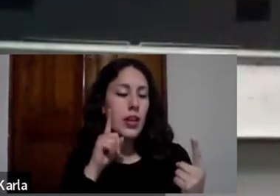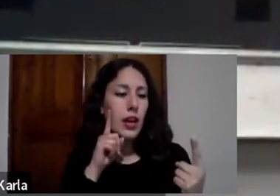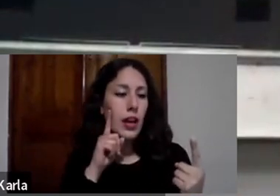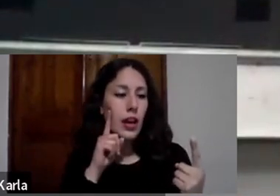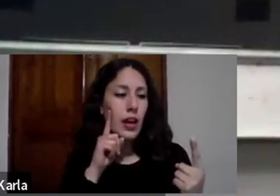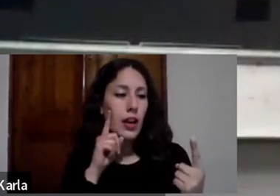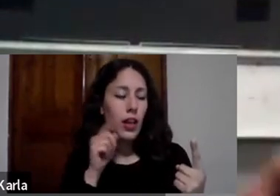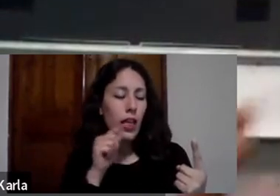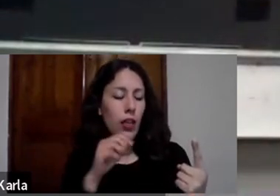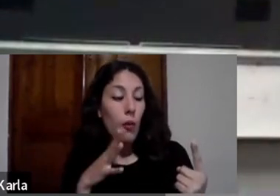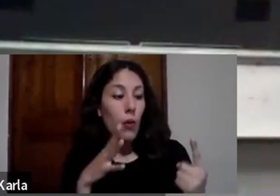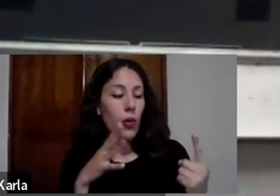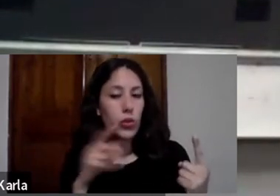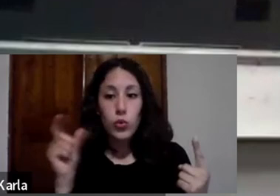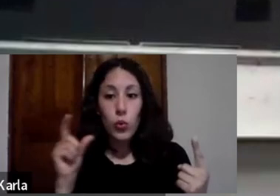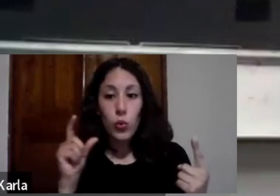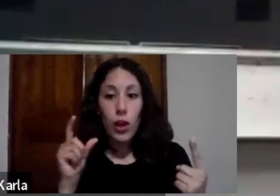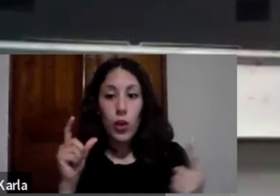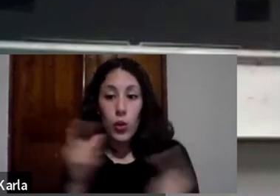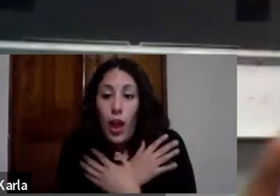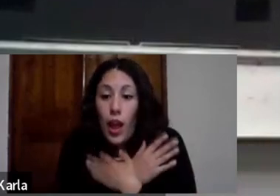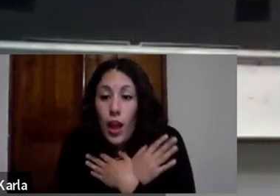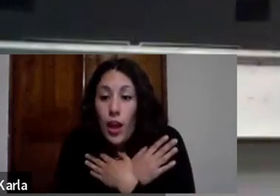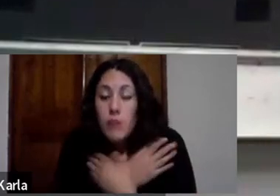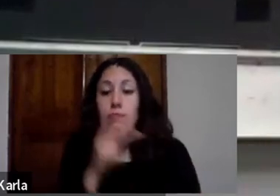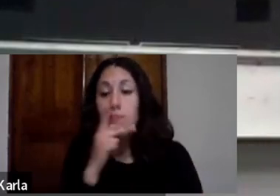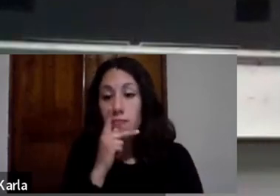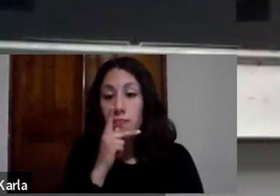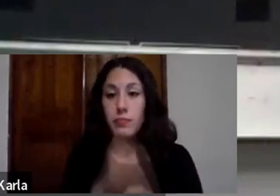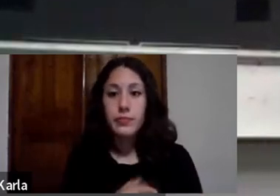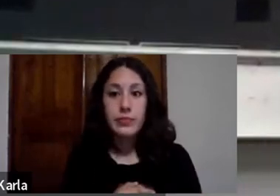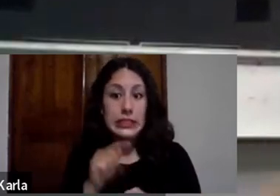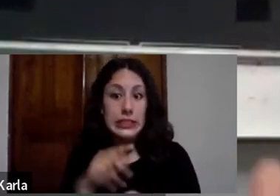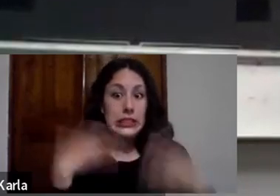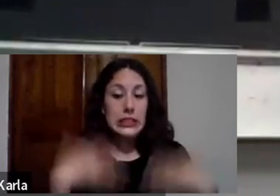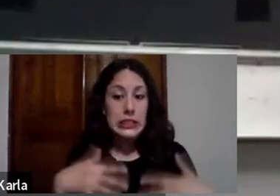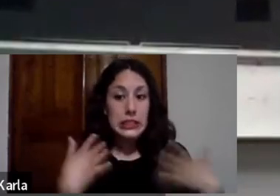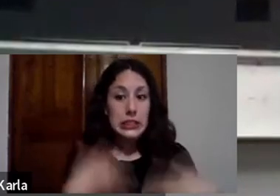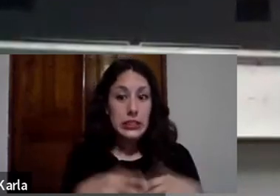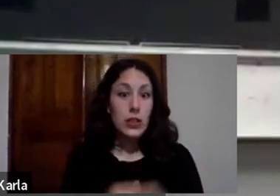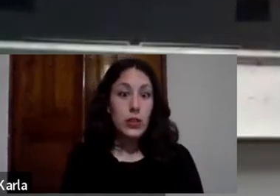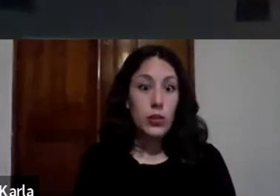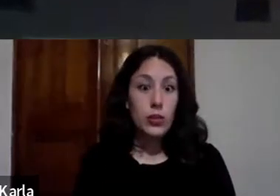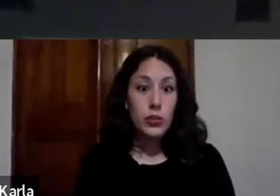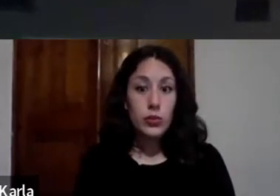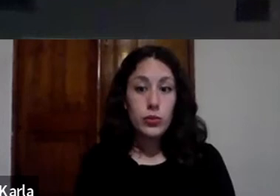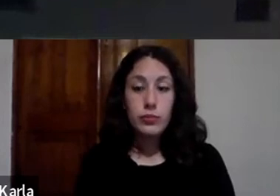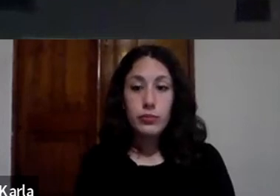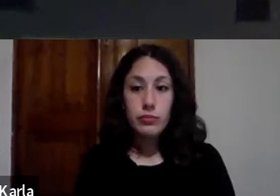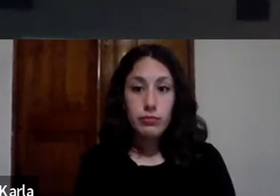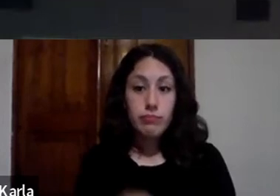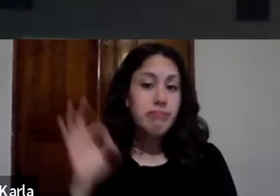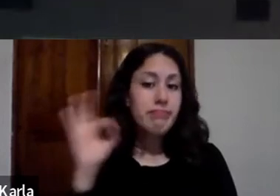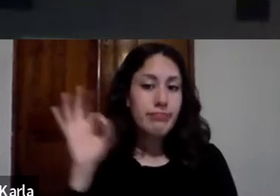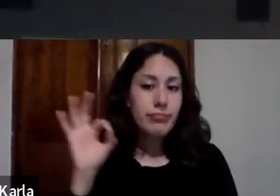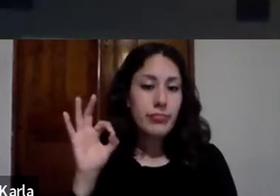papá. Es poderosísimo. Es más, es muy sensible. No me extrañaría que a algunos, mientras esté el video, se les